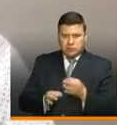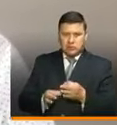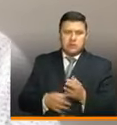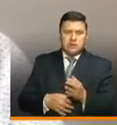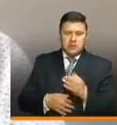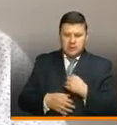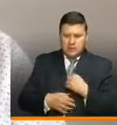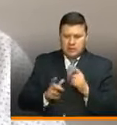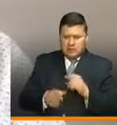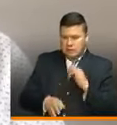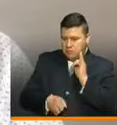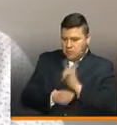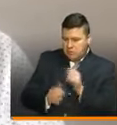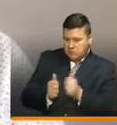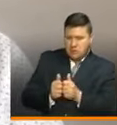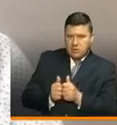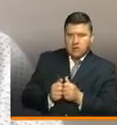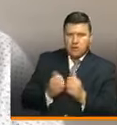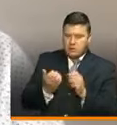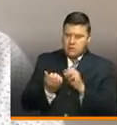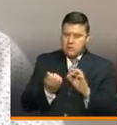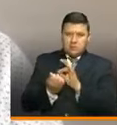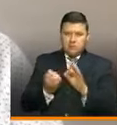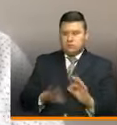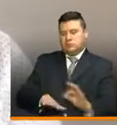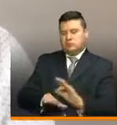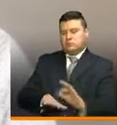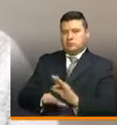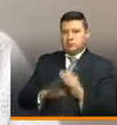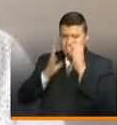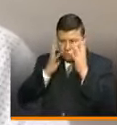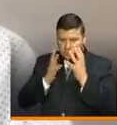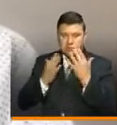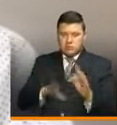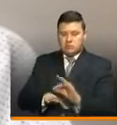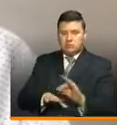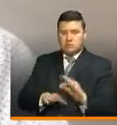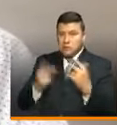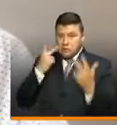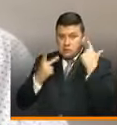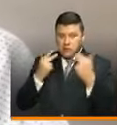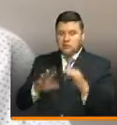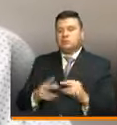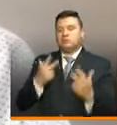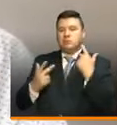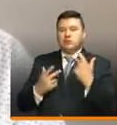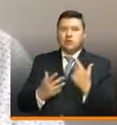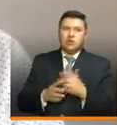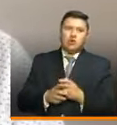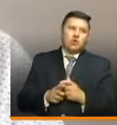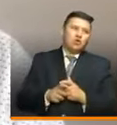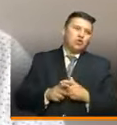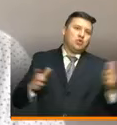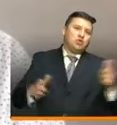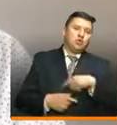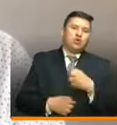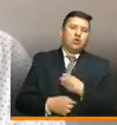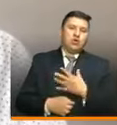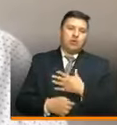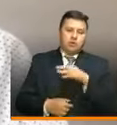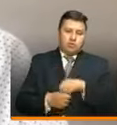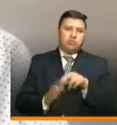las personas que, por ejemplo, trabajan con las uñas o trabajan, arreglan las uñas, o que trabajan en las peluquerías. Tenemos una gran cantidad de oportunidades en